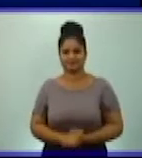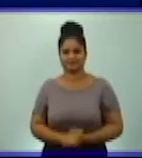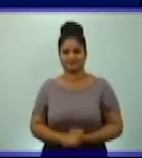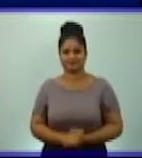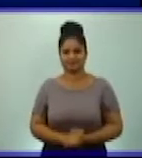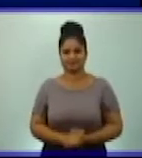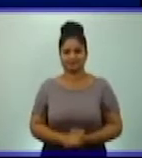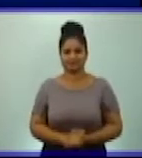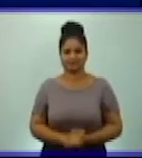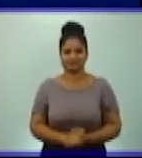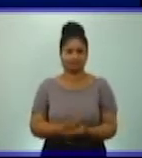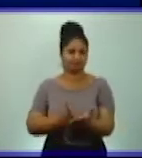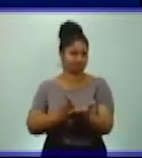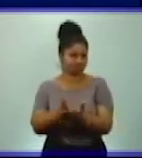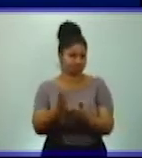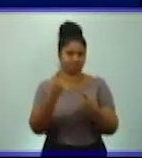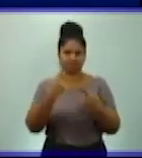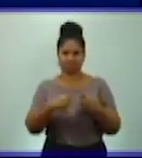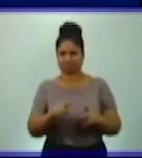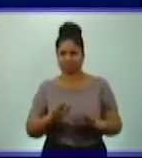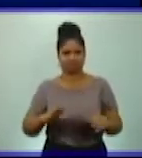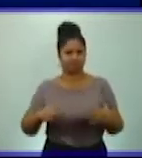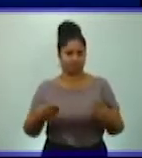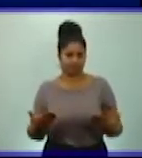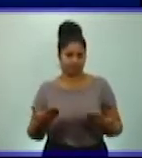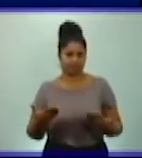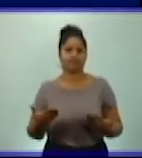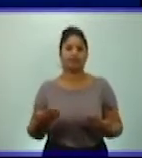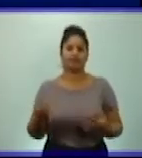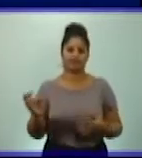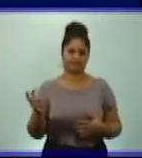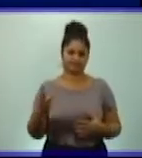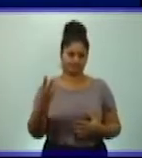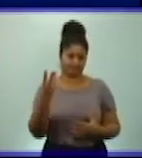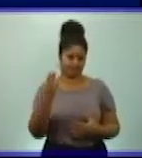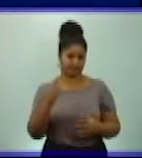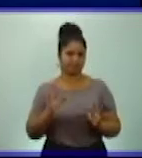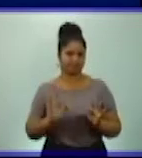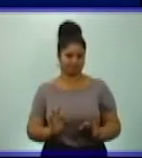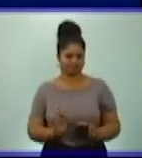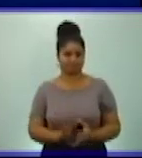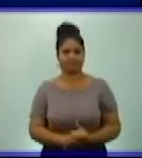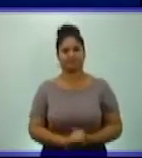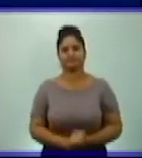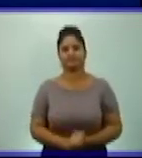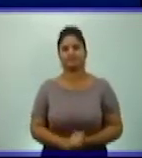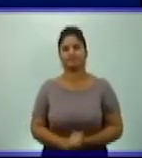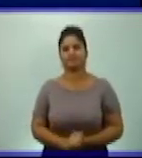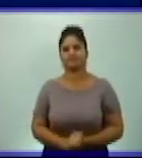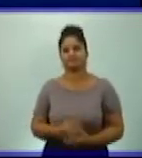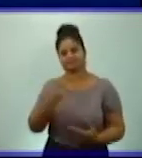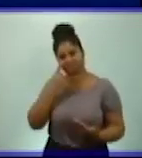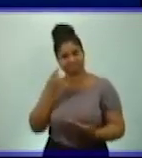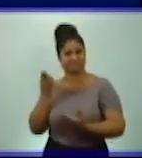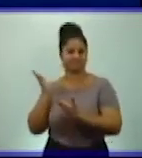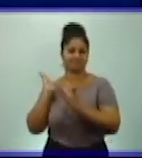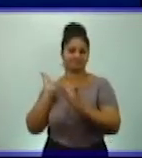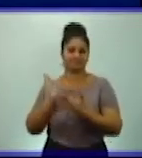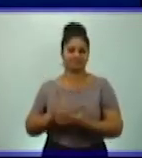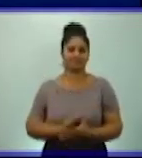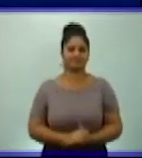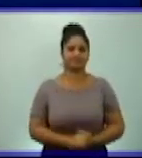Vamos entonces al primer terceto. Baste ya de rigores, mi bien,